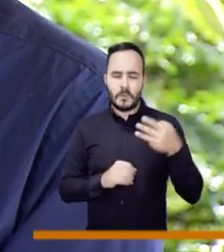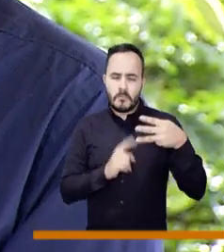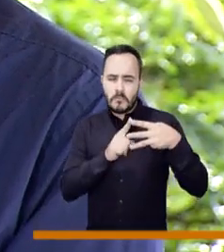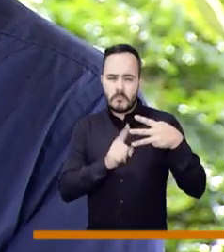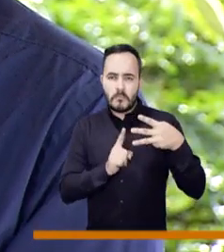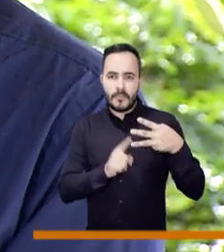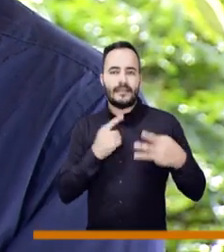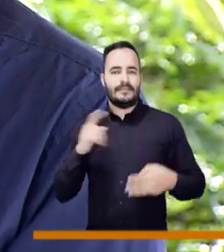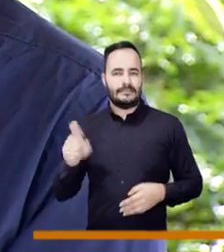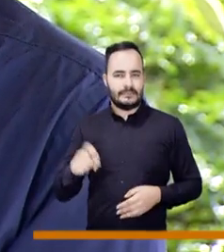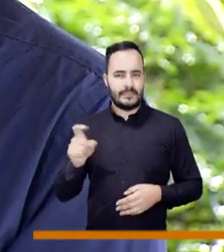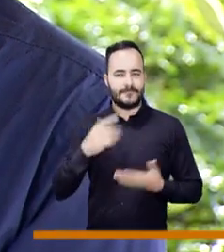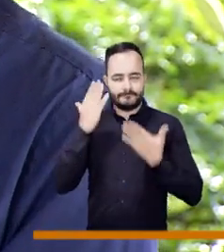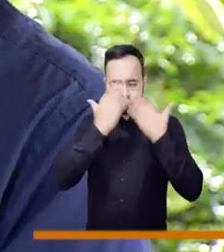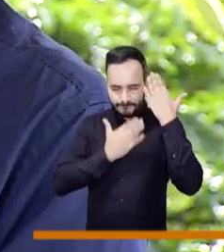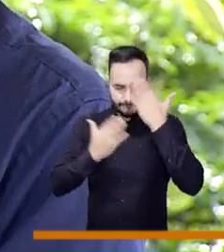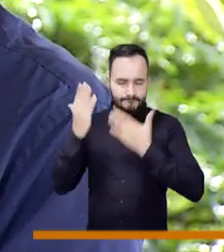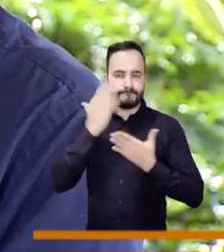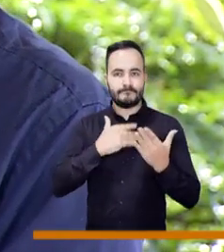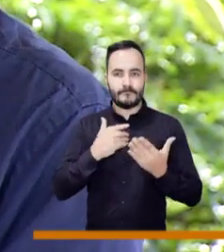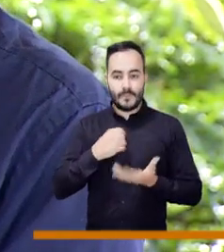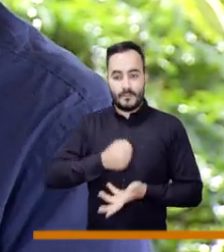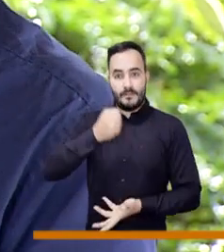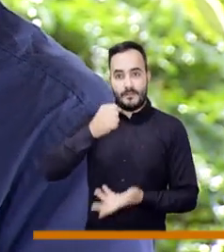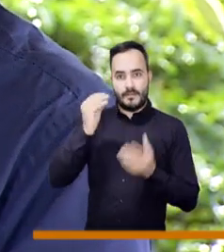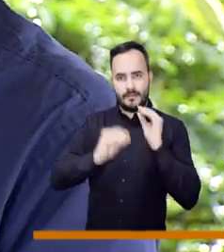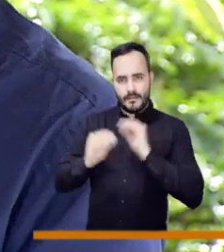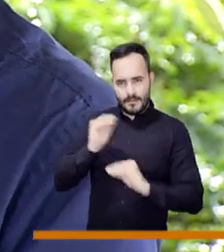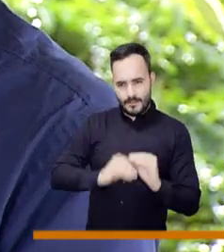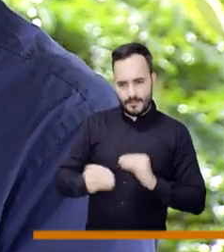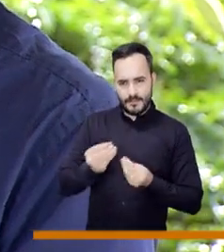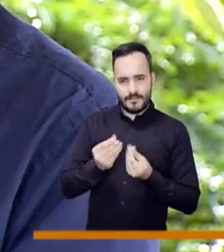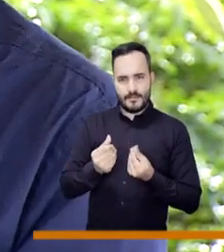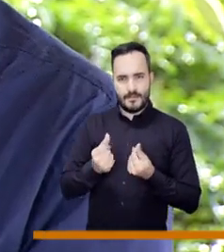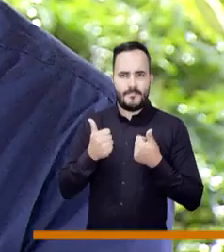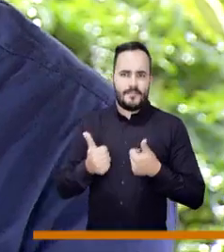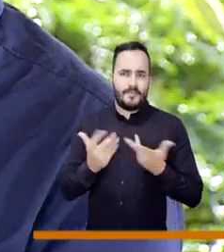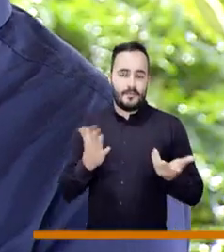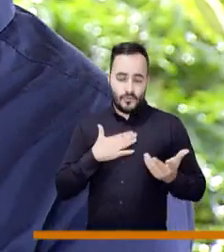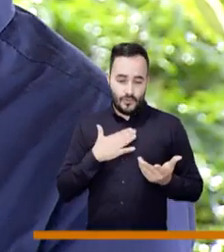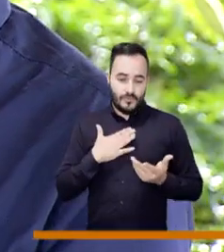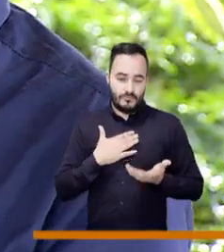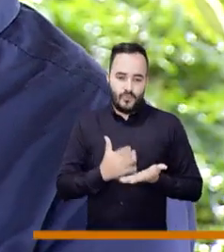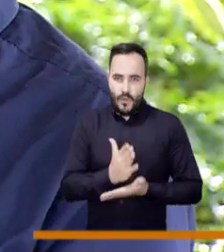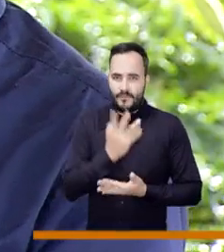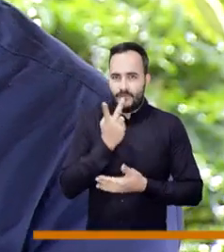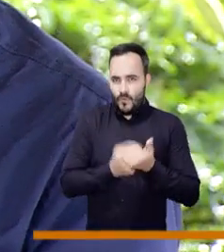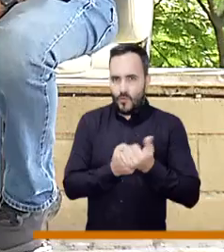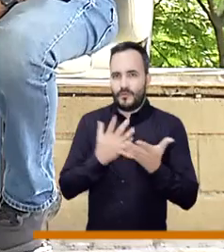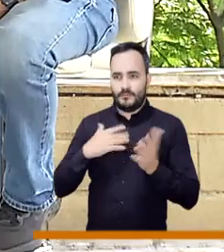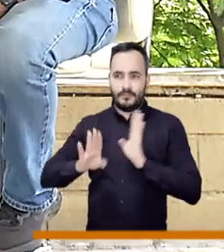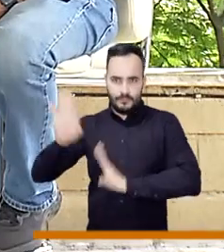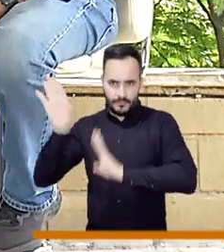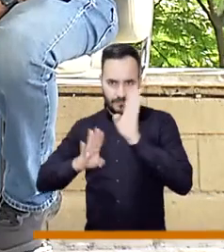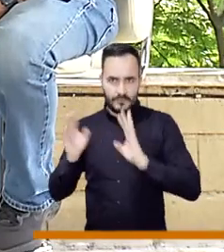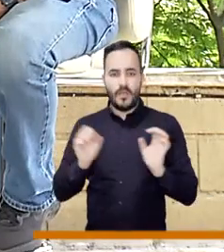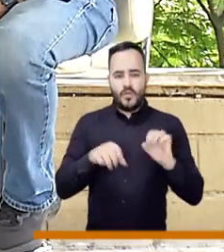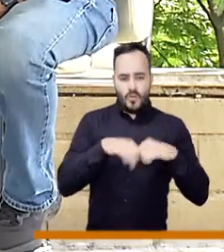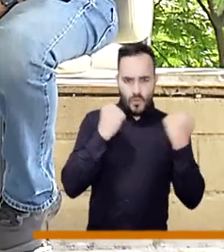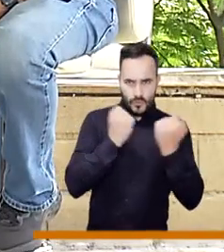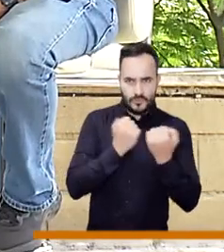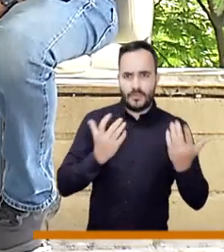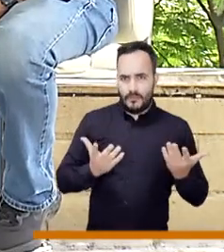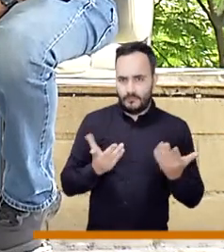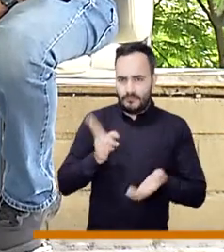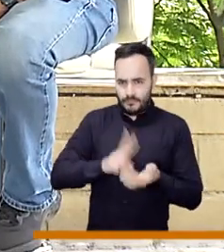tiene que tener la sensatez este presupuesto que nosotros dos, que yo sigo siendo concejal también, y a la vez